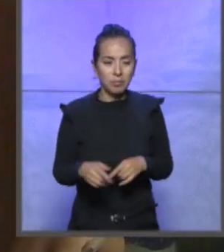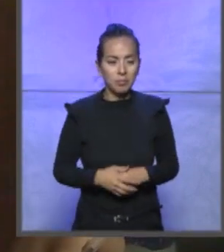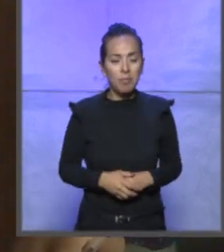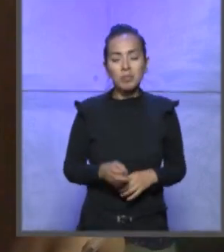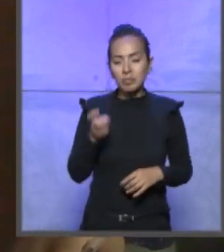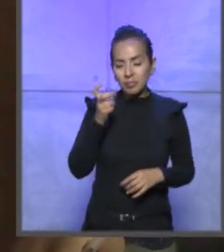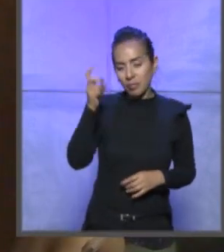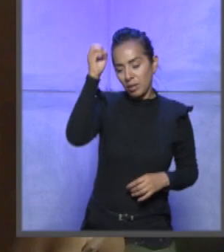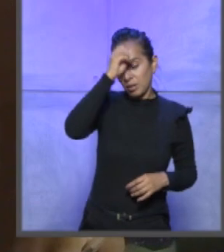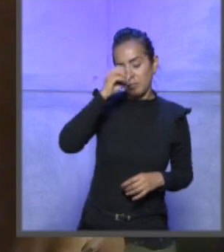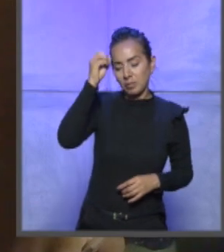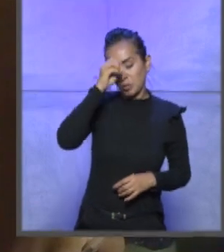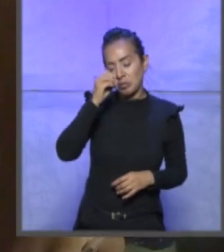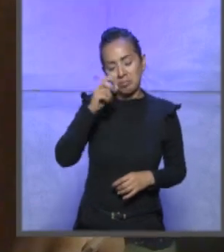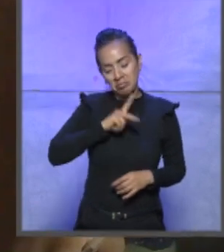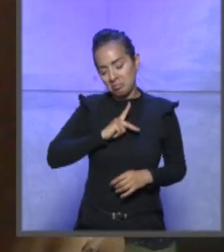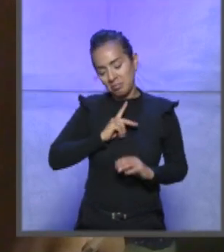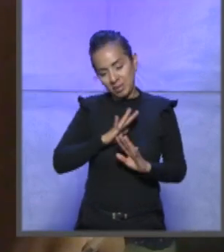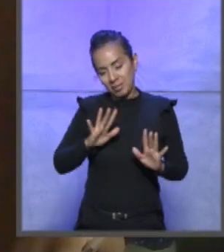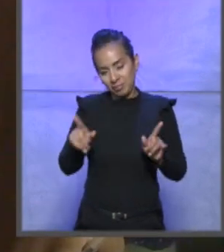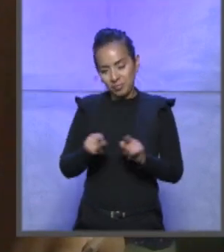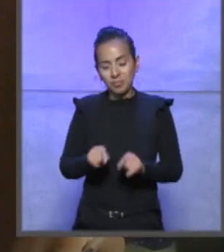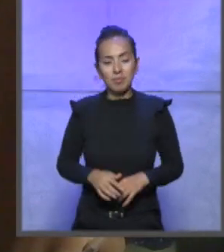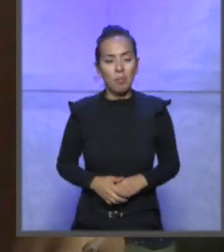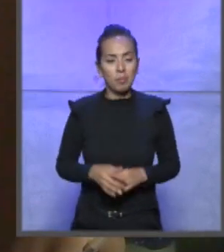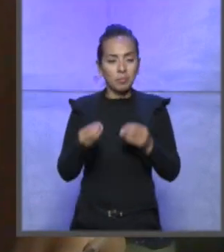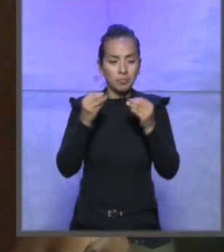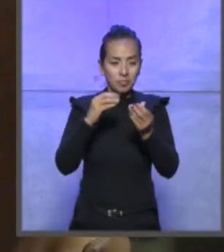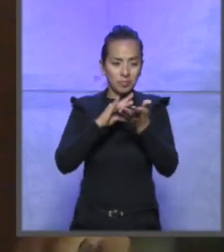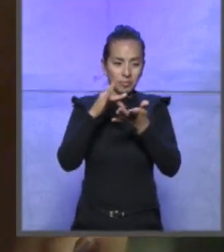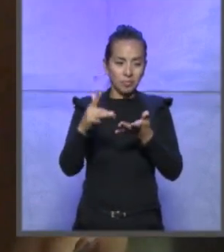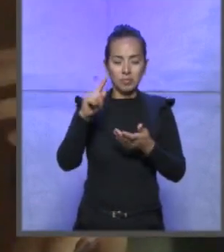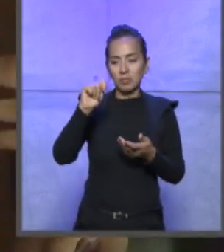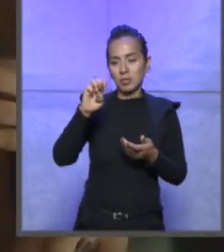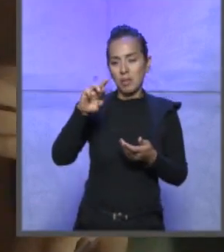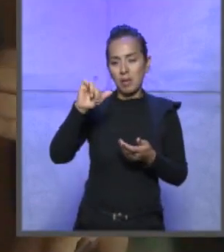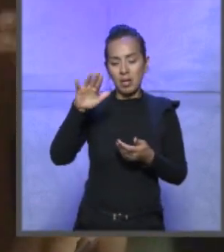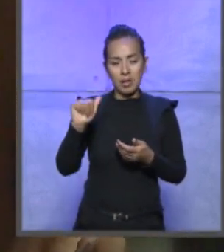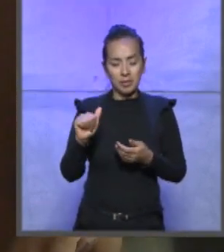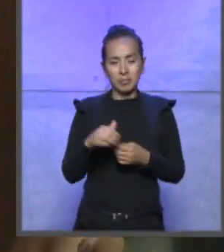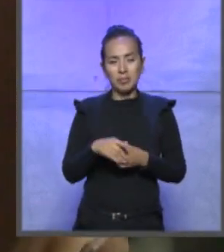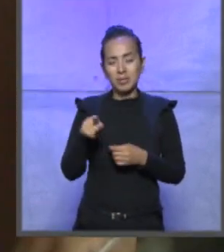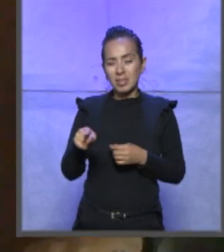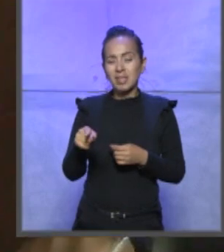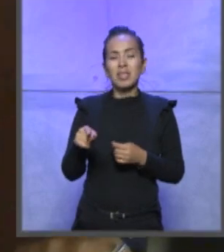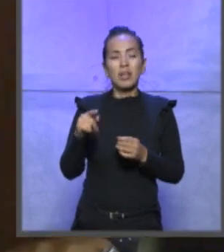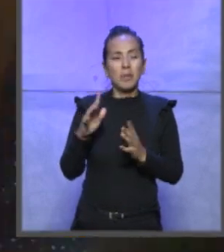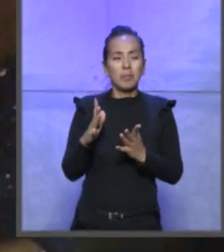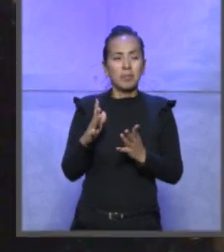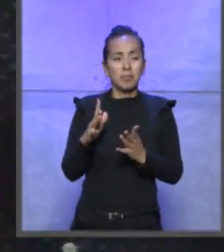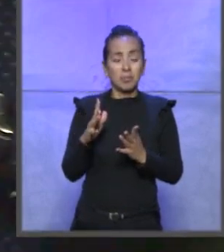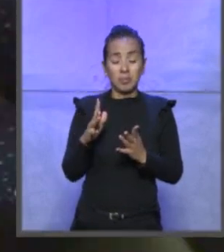Entonces, es la opinión que tengo al respecto. Muchas gracias. Muchas gracias, Tamara. Eduardo, también la formación de cuadros de los